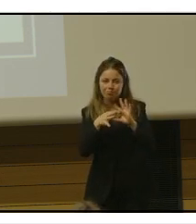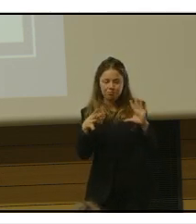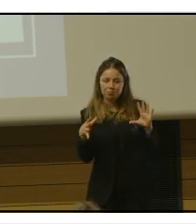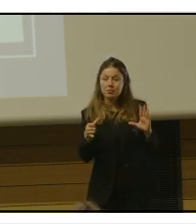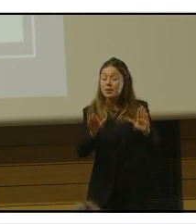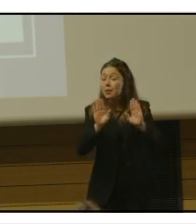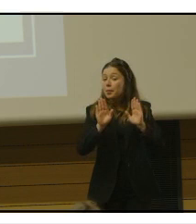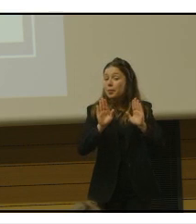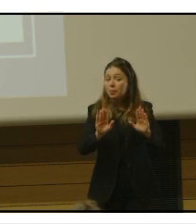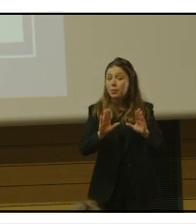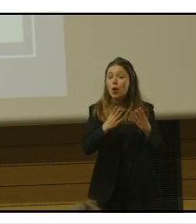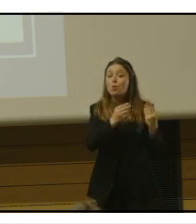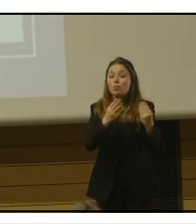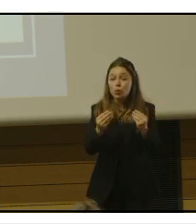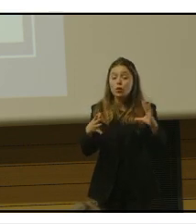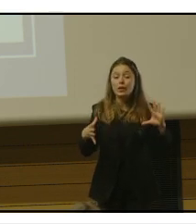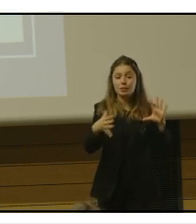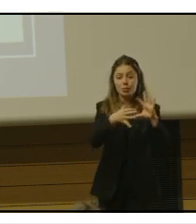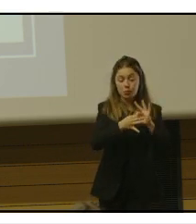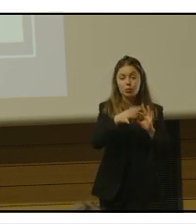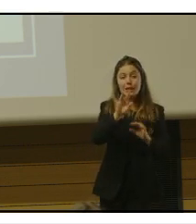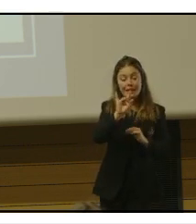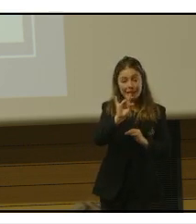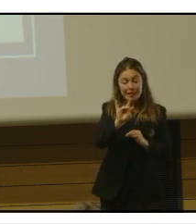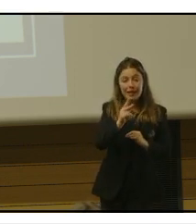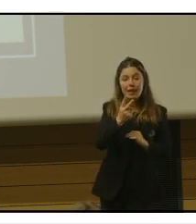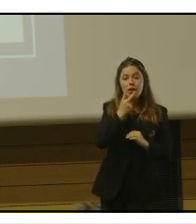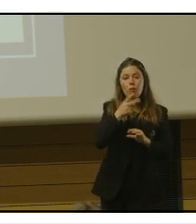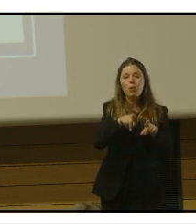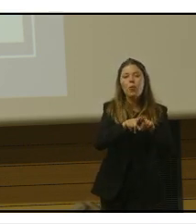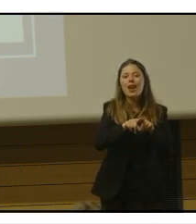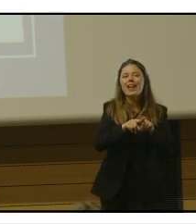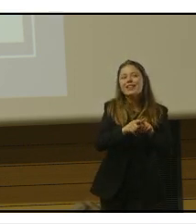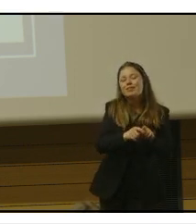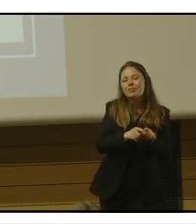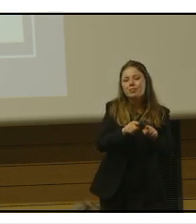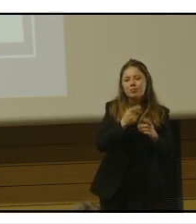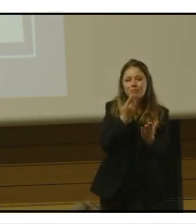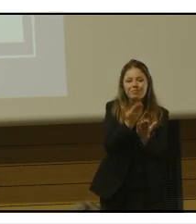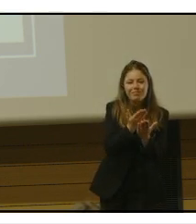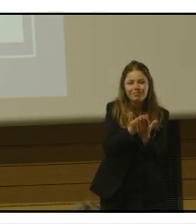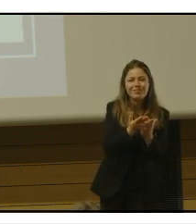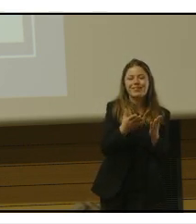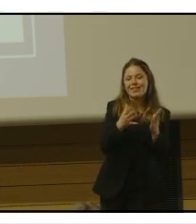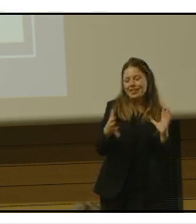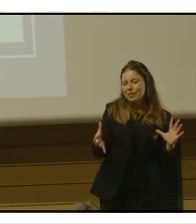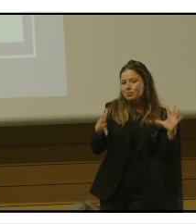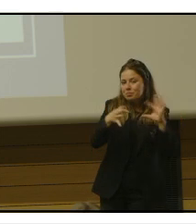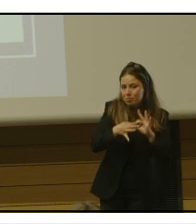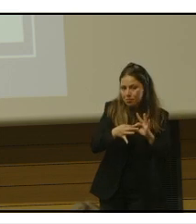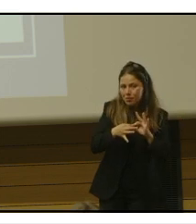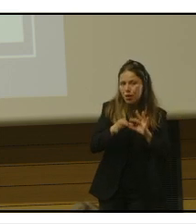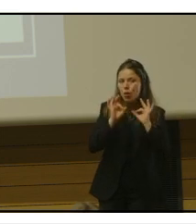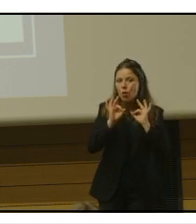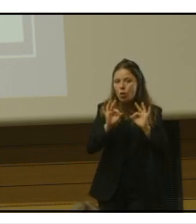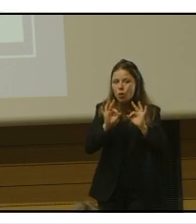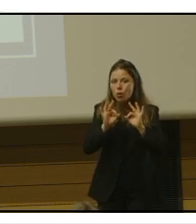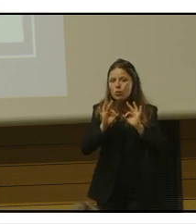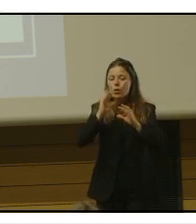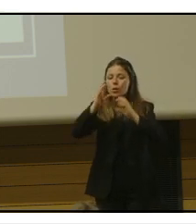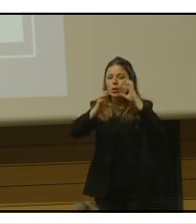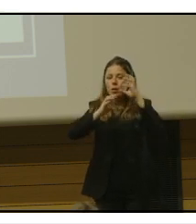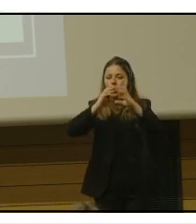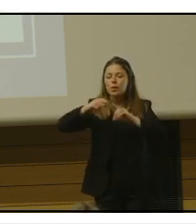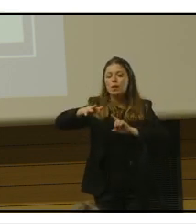pues, y muchos de los que están relacionados con el consumo activo, no se ha encontrado todavía evidencia de relación causal con la exposición a humo